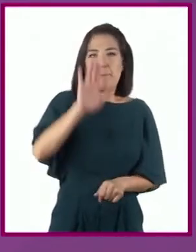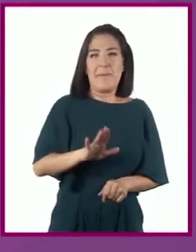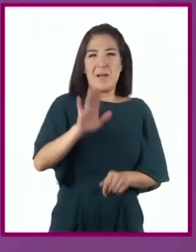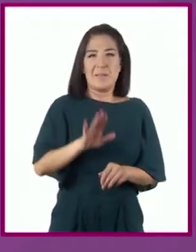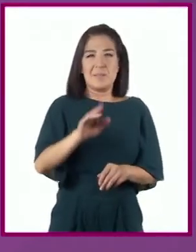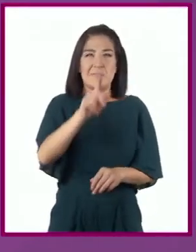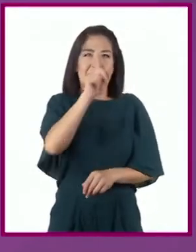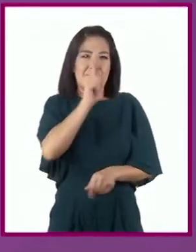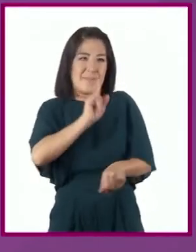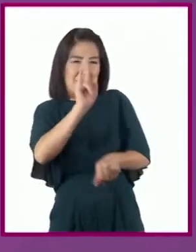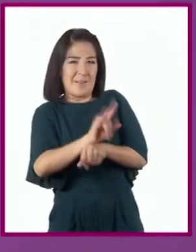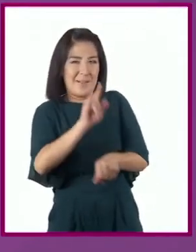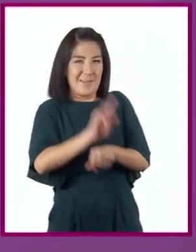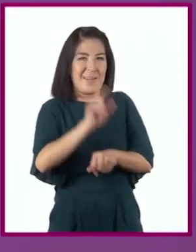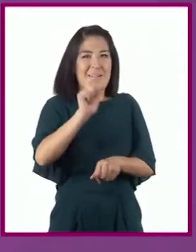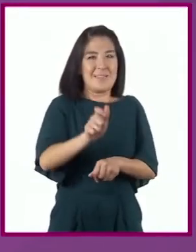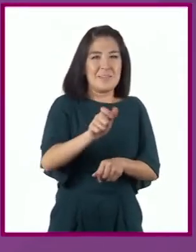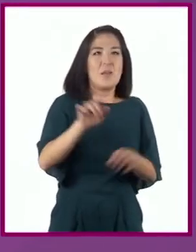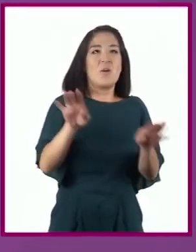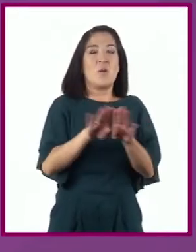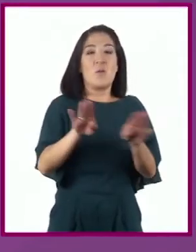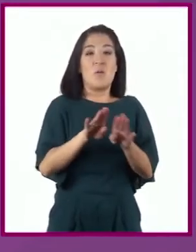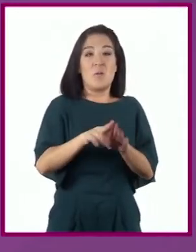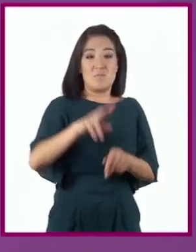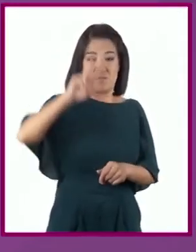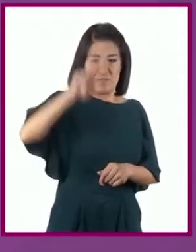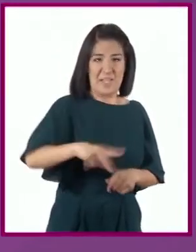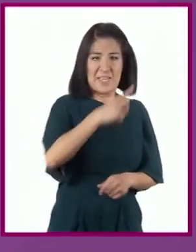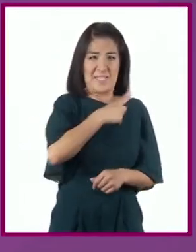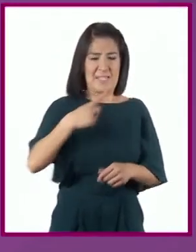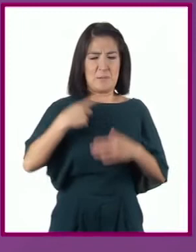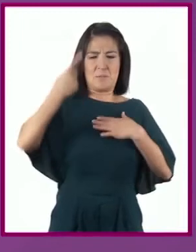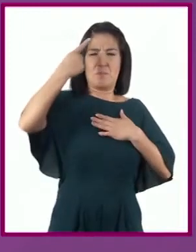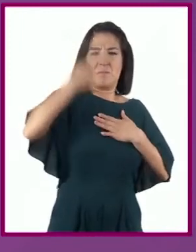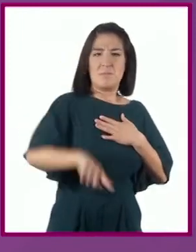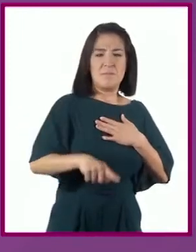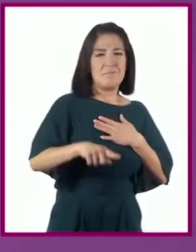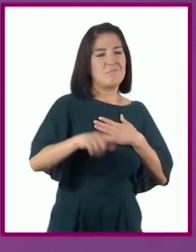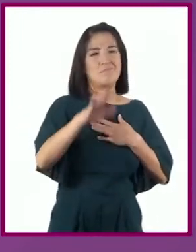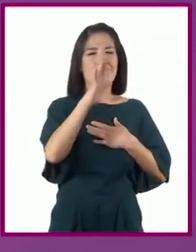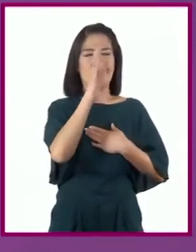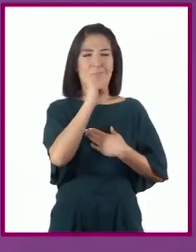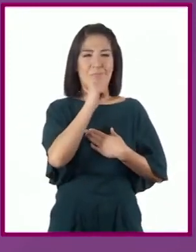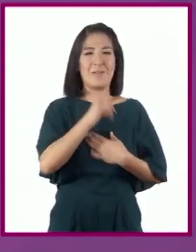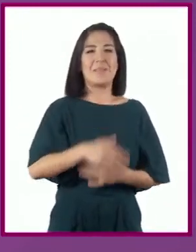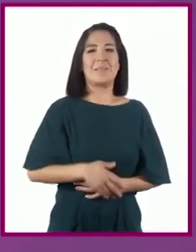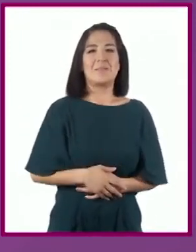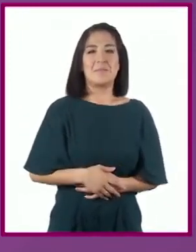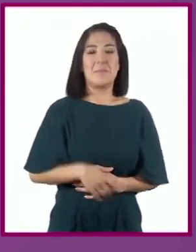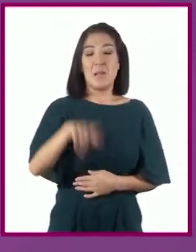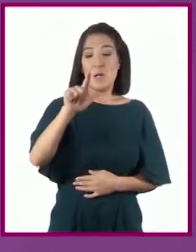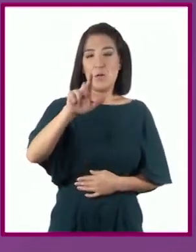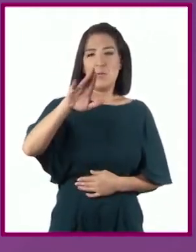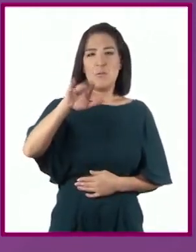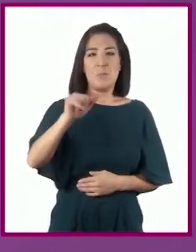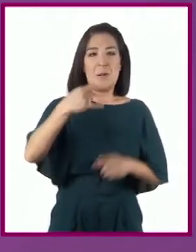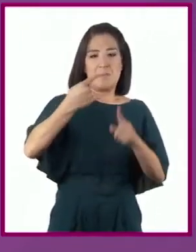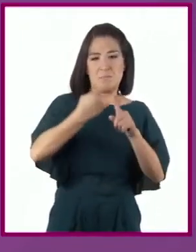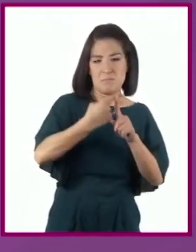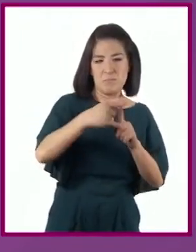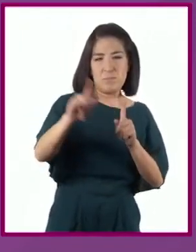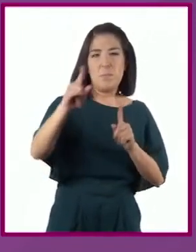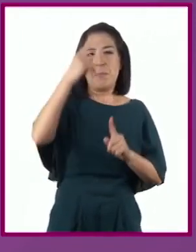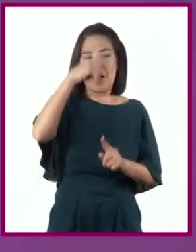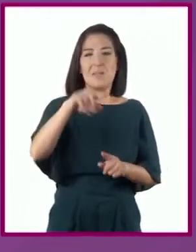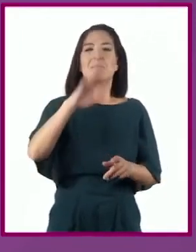porque no está obligada a obedecer a lo posible. Luma abrió la puerta de mi oficina para